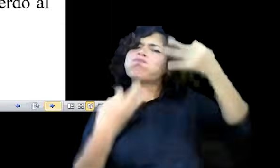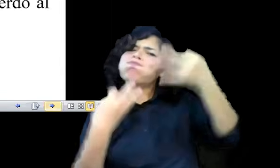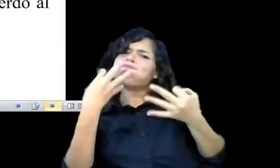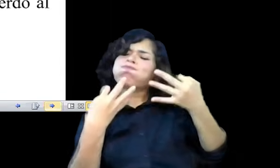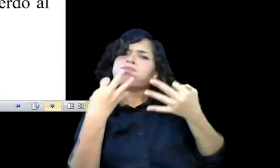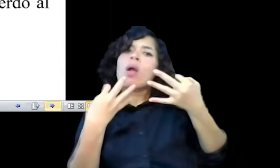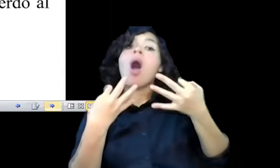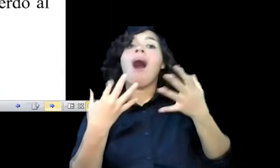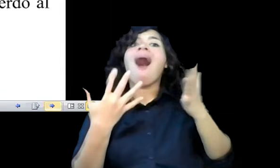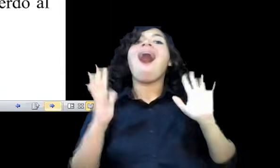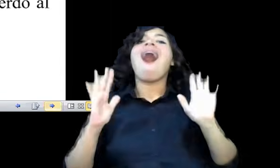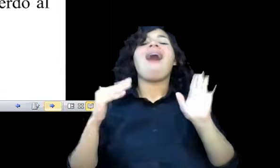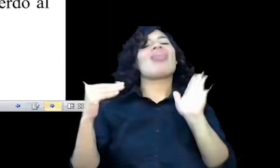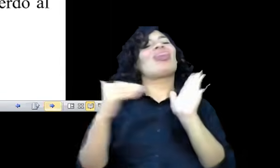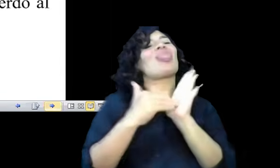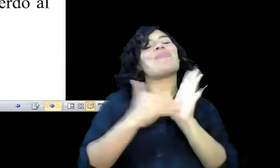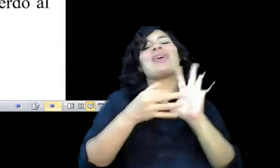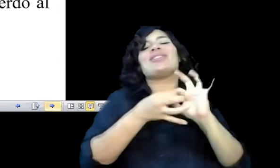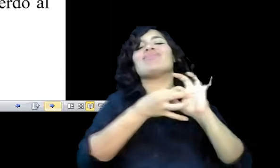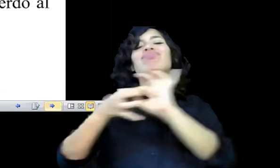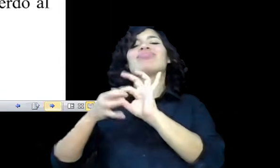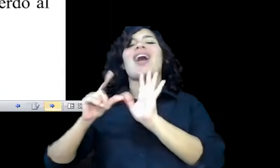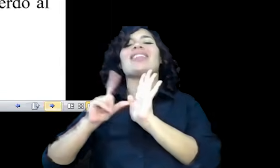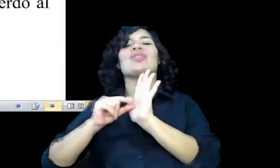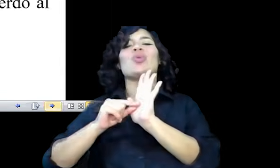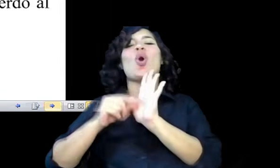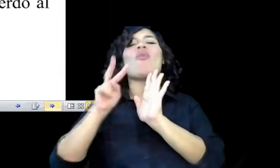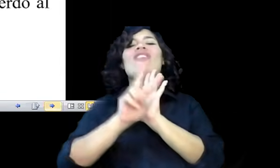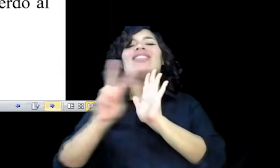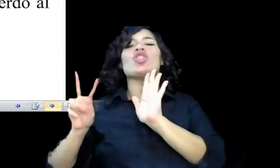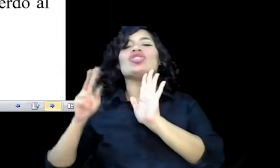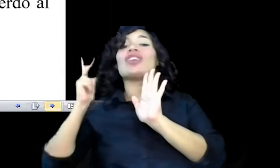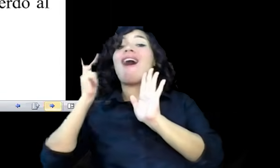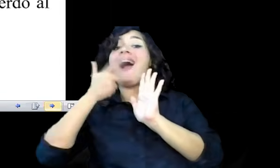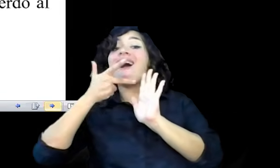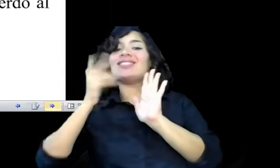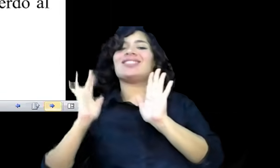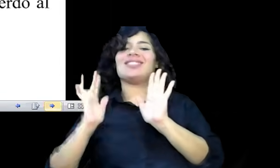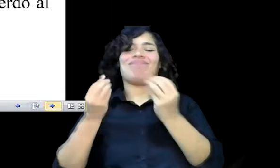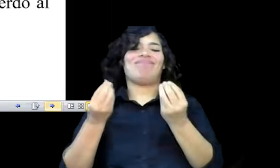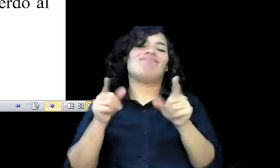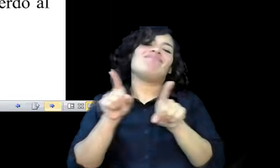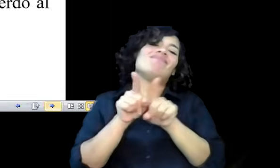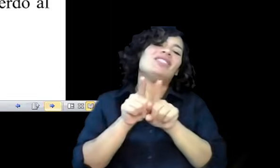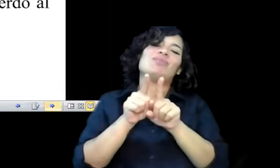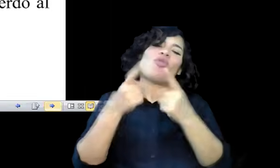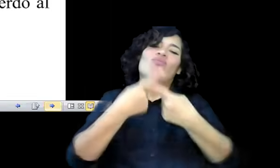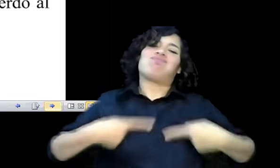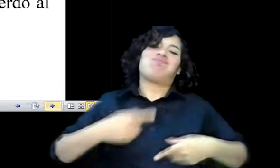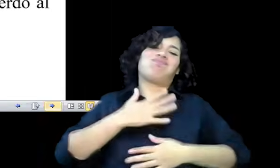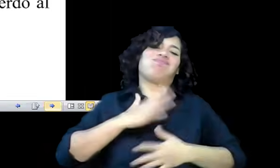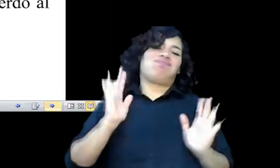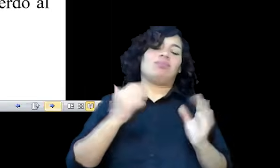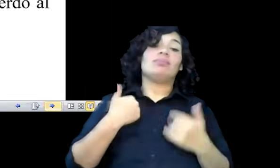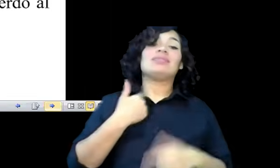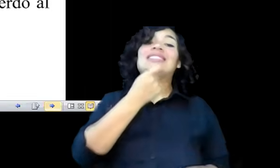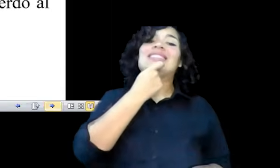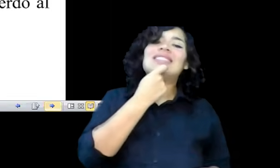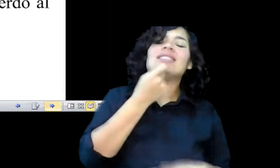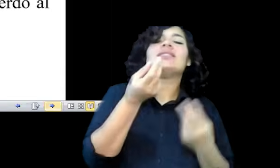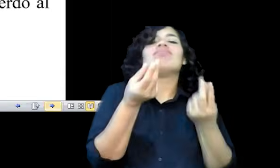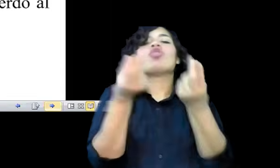de acuerdo al 22H, ¿sí? Que no es otra cosa que la evaluación de bienes en el país de cualquier título valor. Si cotizan